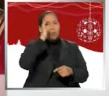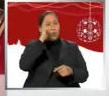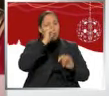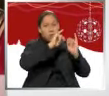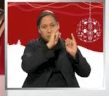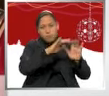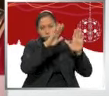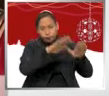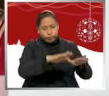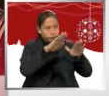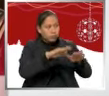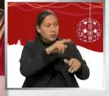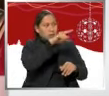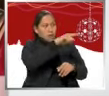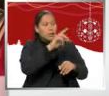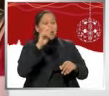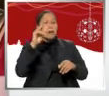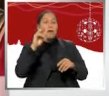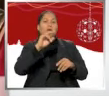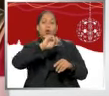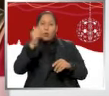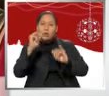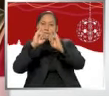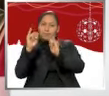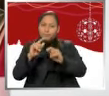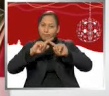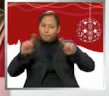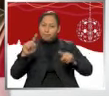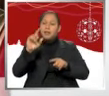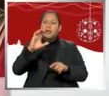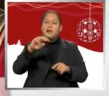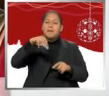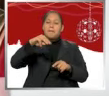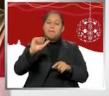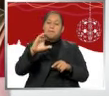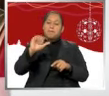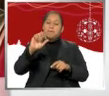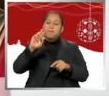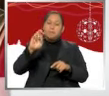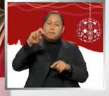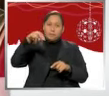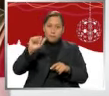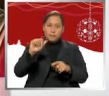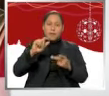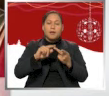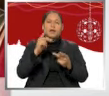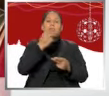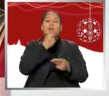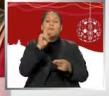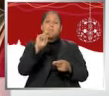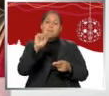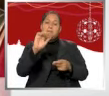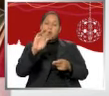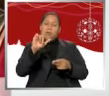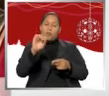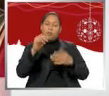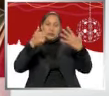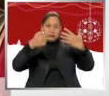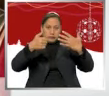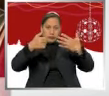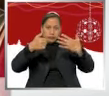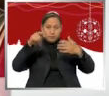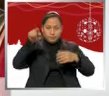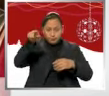Ahí tenemos a la Virgen de la Esperanza Macarena. Sí. A Pablo VI. Pablo VI fue de